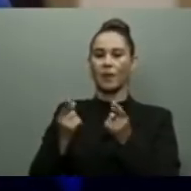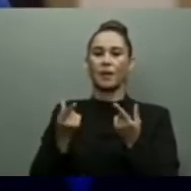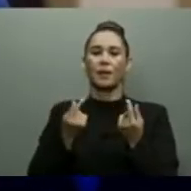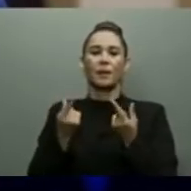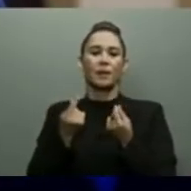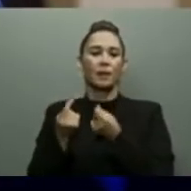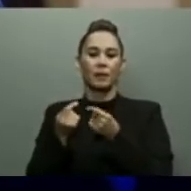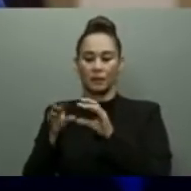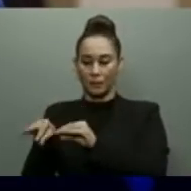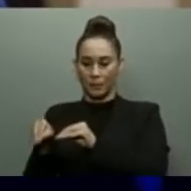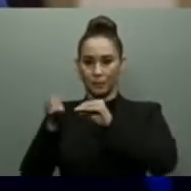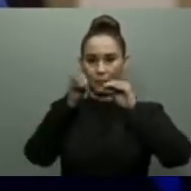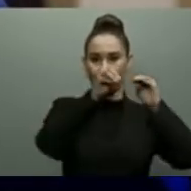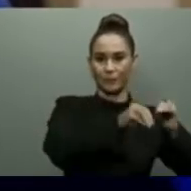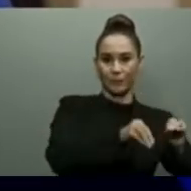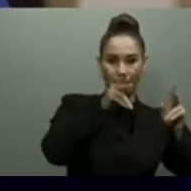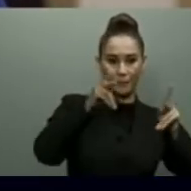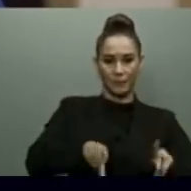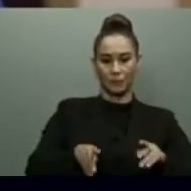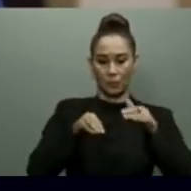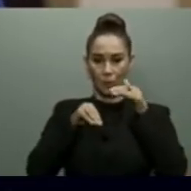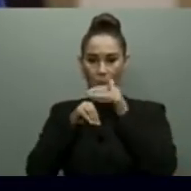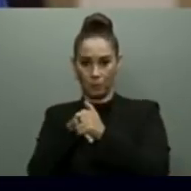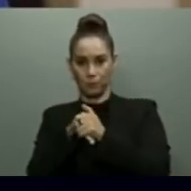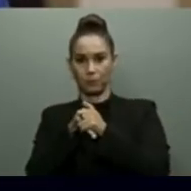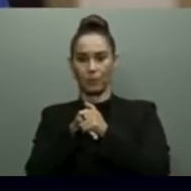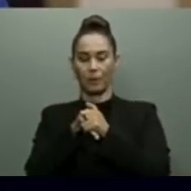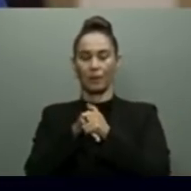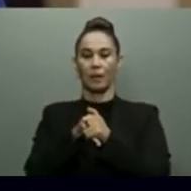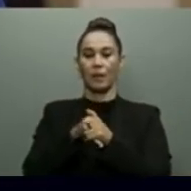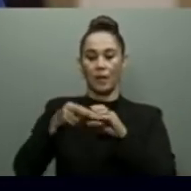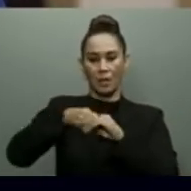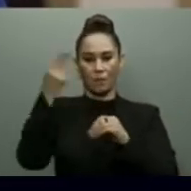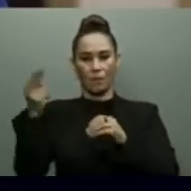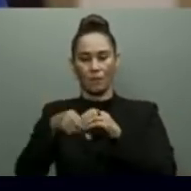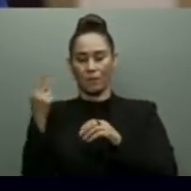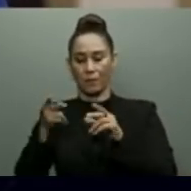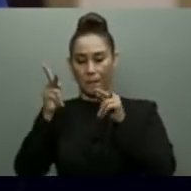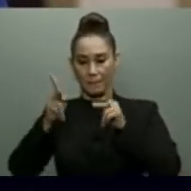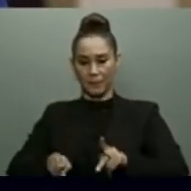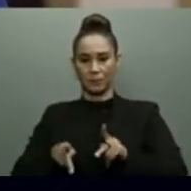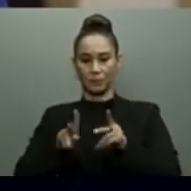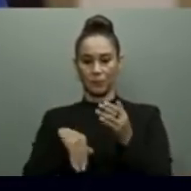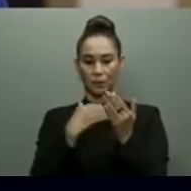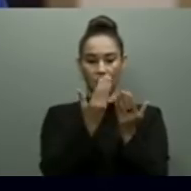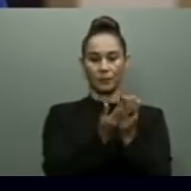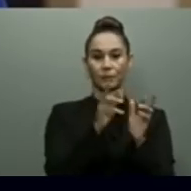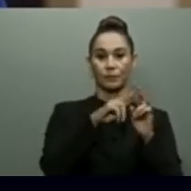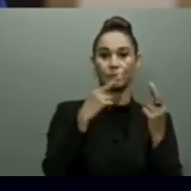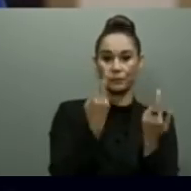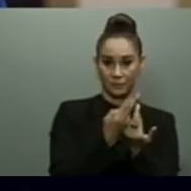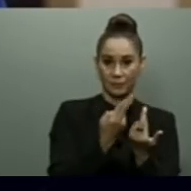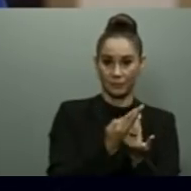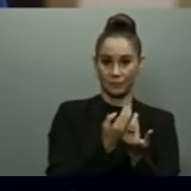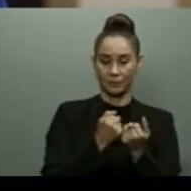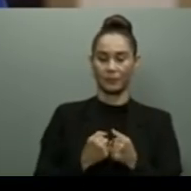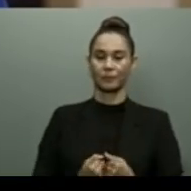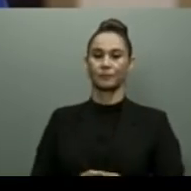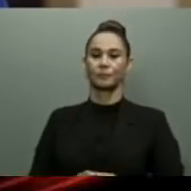país, personas atrapadas y desalojos hacia puntos de reunión e industrias, hoteles y